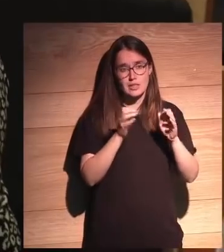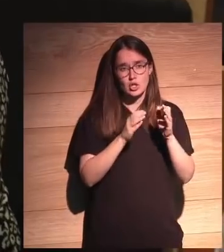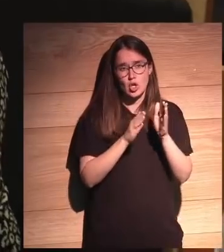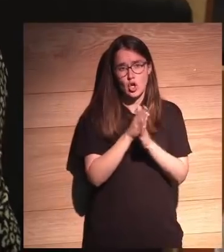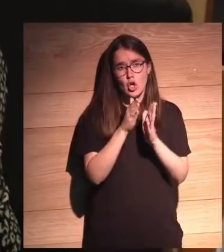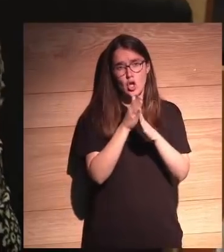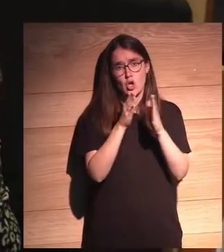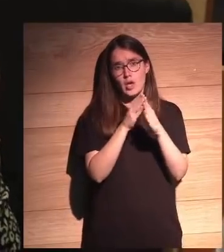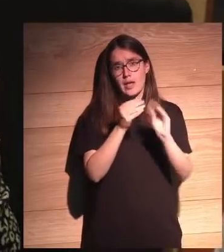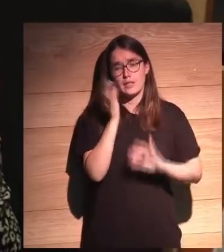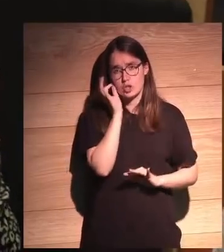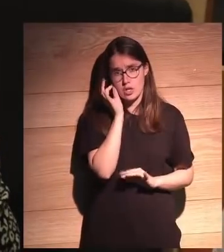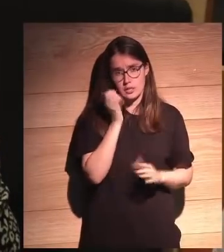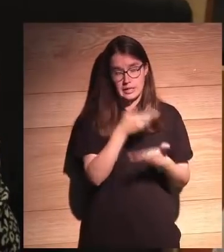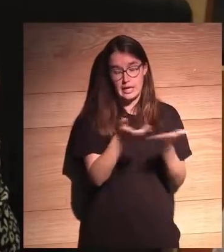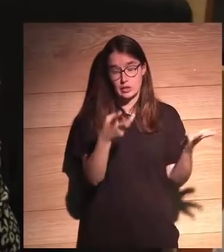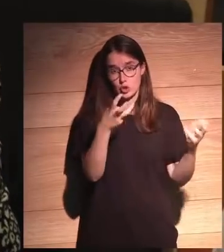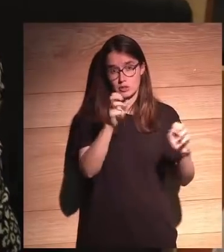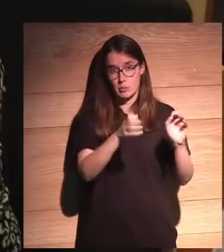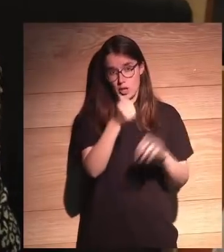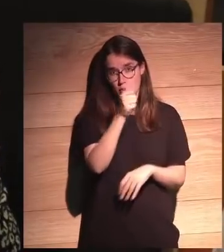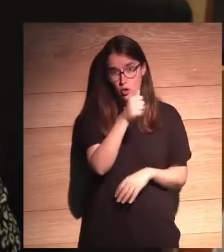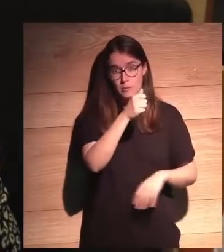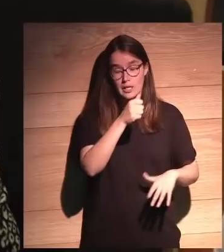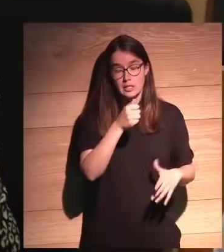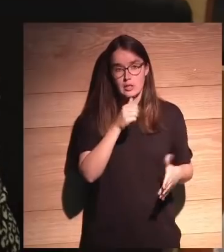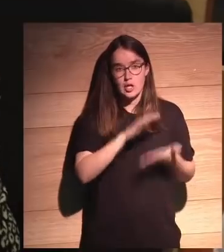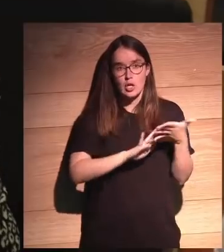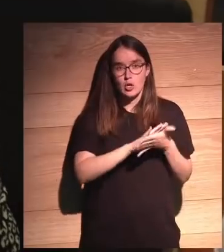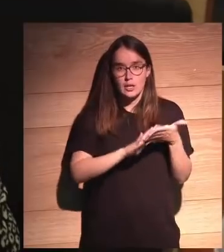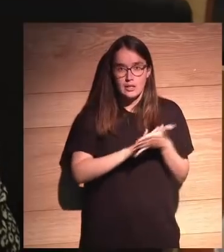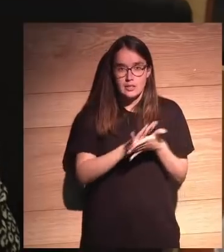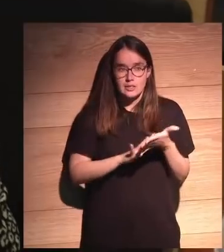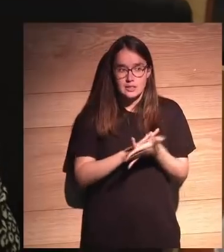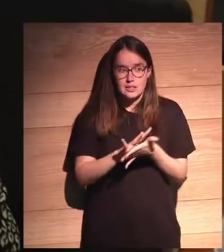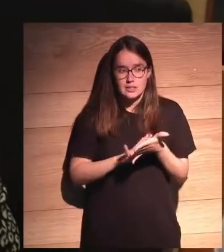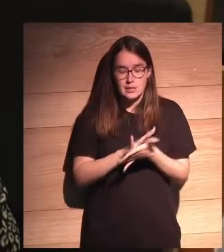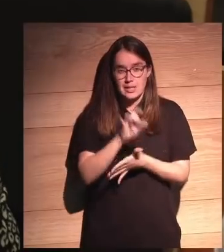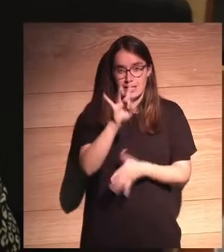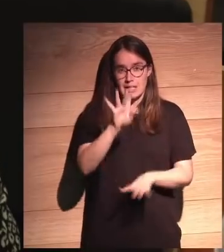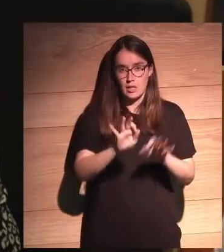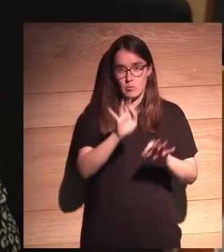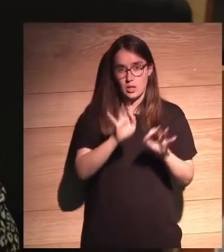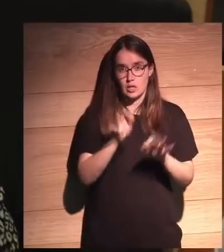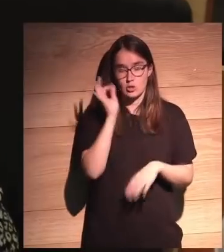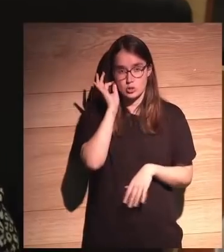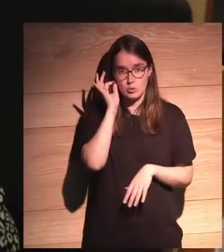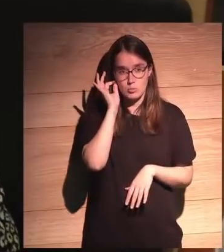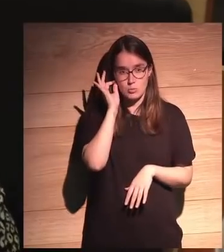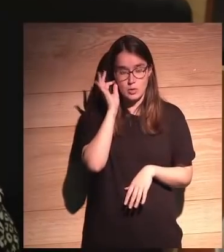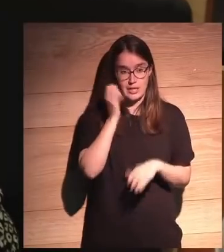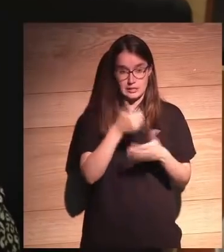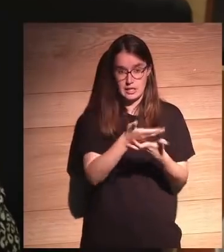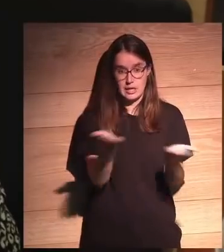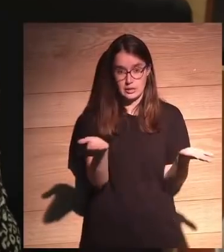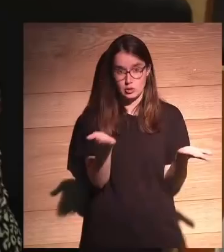editoras, el resto son hombres, y de lo que se habla el 15% son mujeres y el